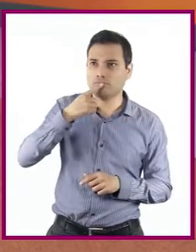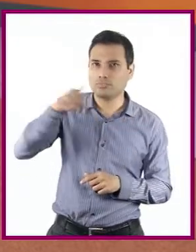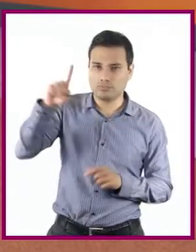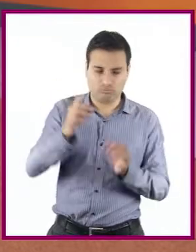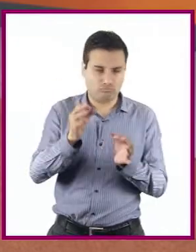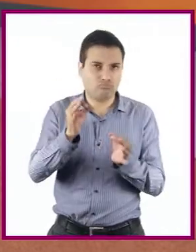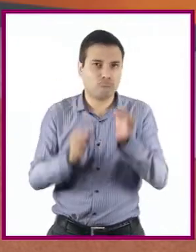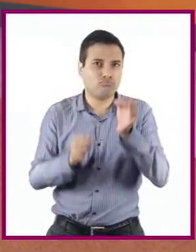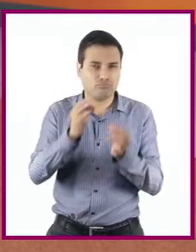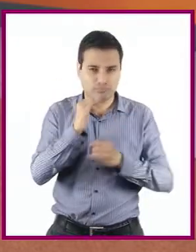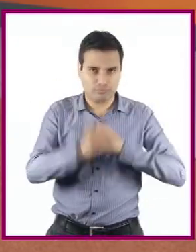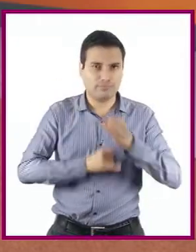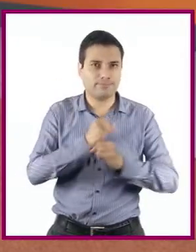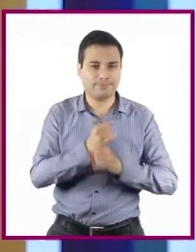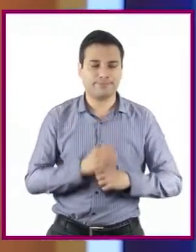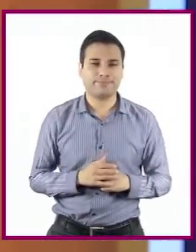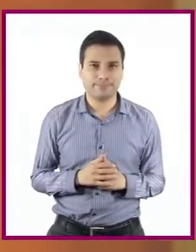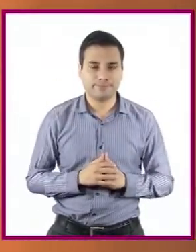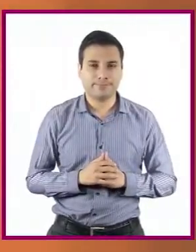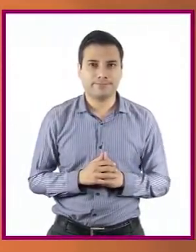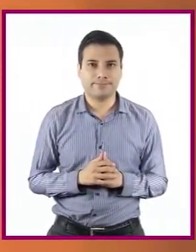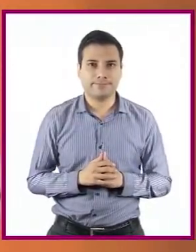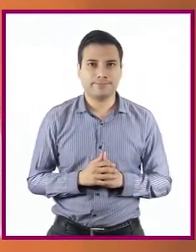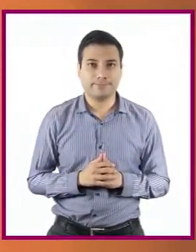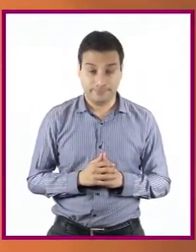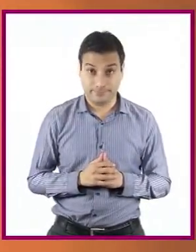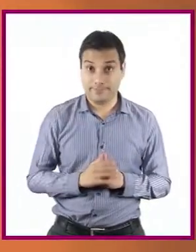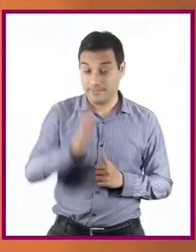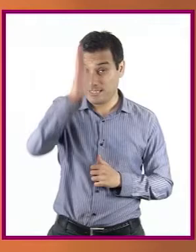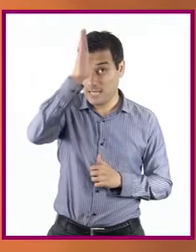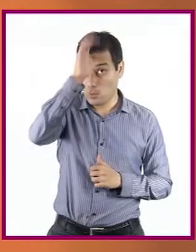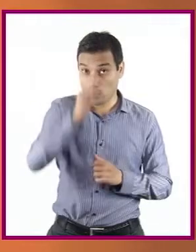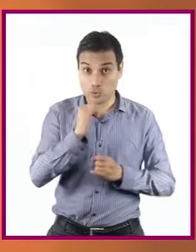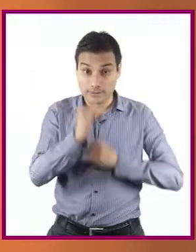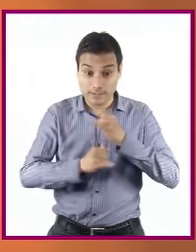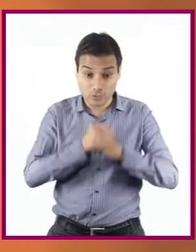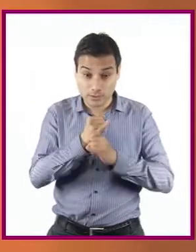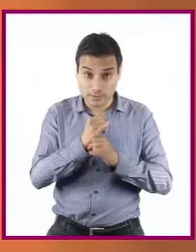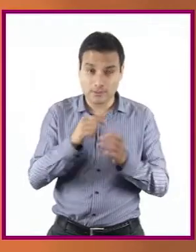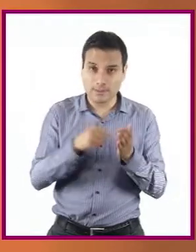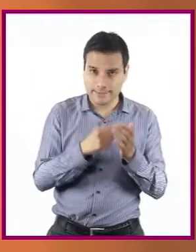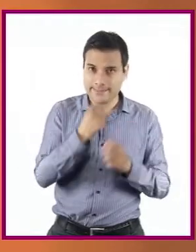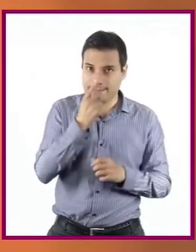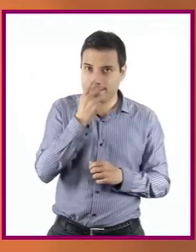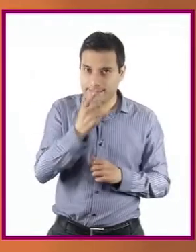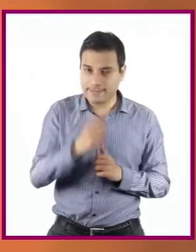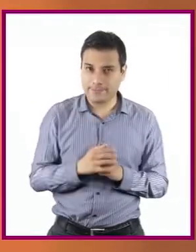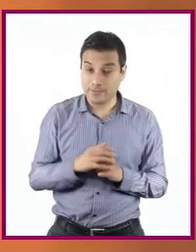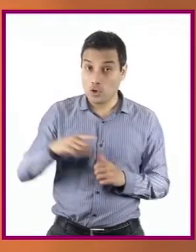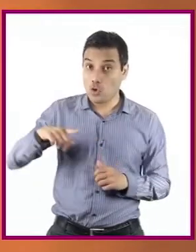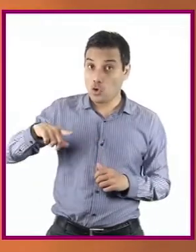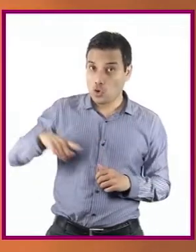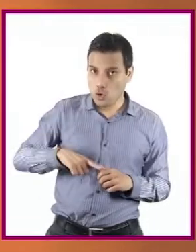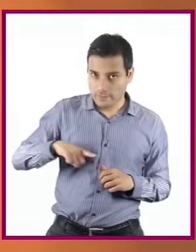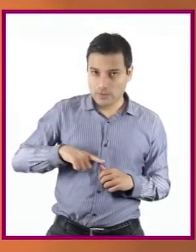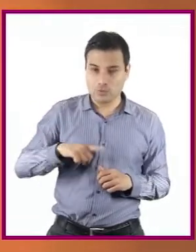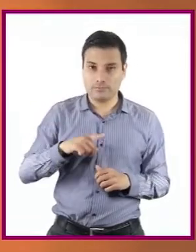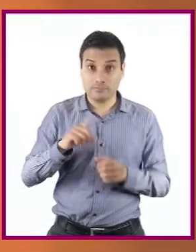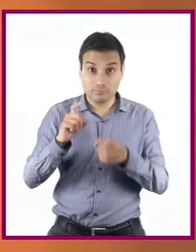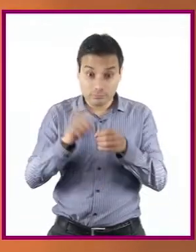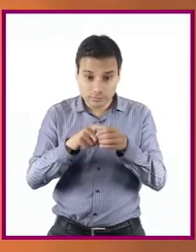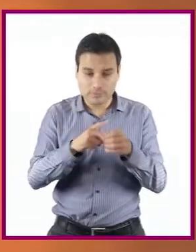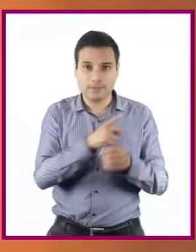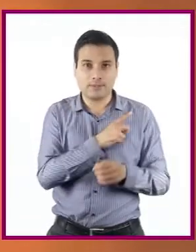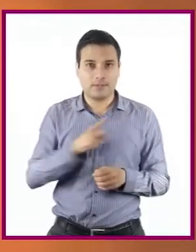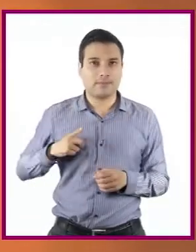un tribunal internacional. Los tratados internacionales que establecen ciertas obligaciones a los estados que los firman se